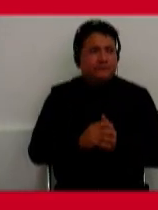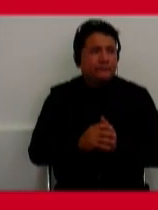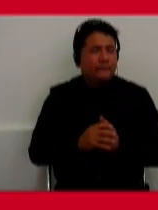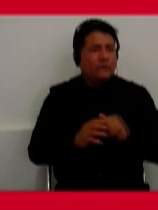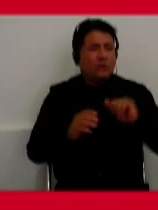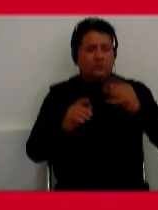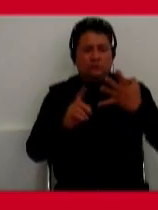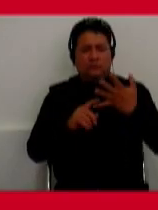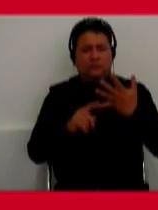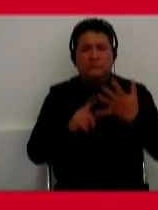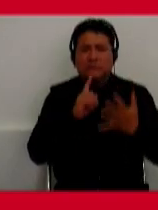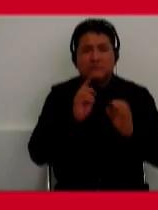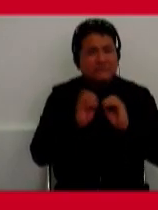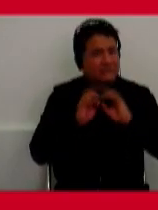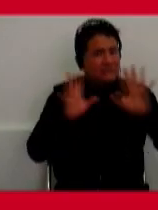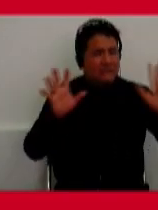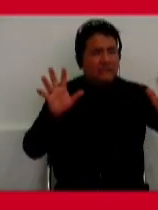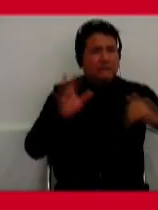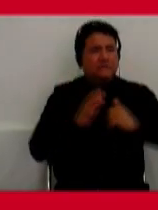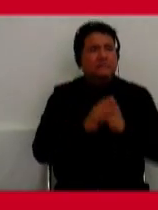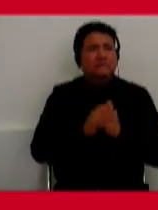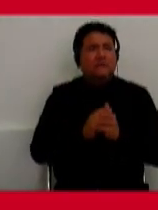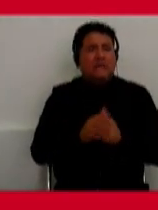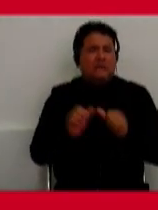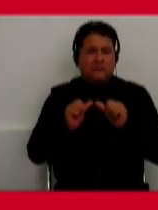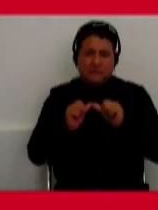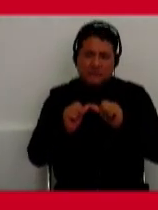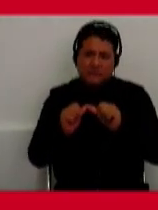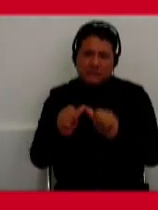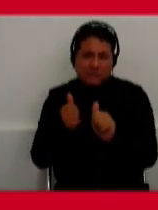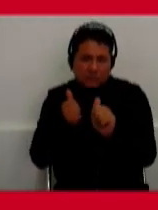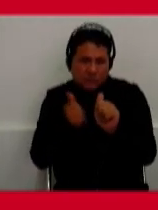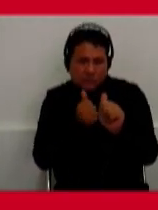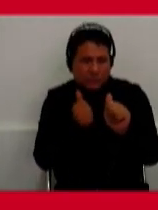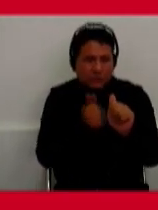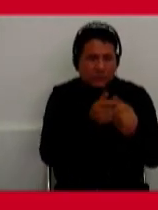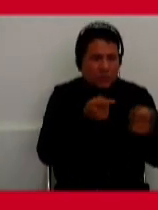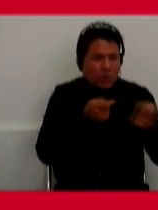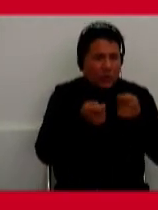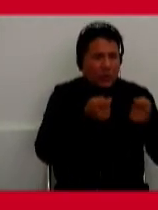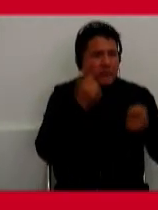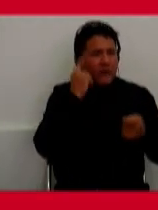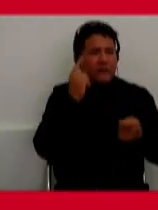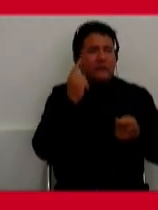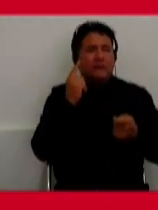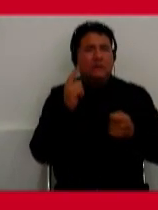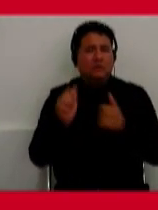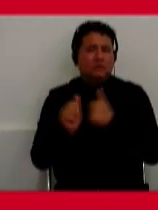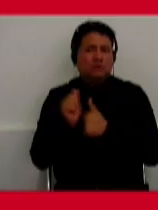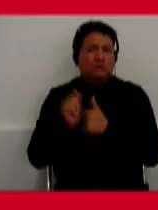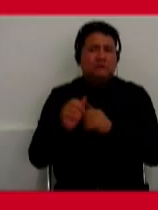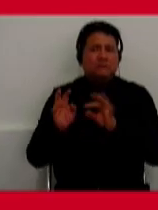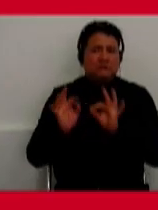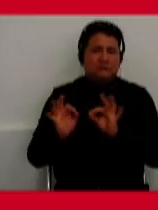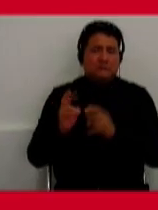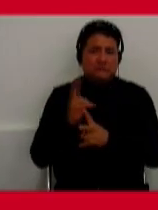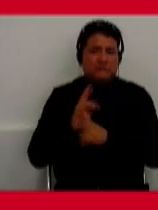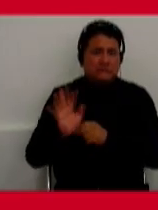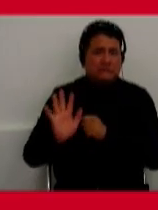claramente es el seguimiento y control de los riesgos significativos que han salido de la evaluación